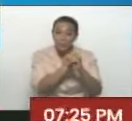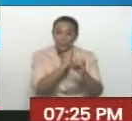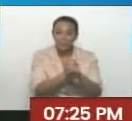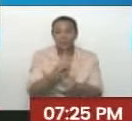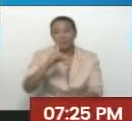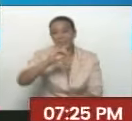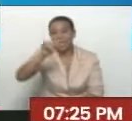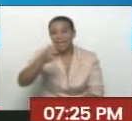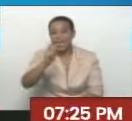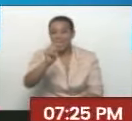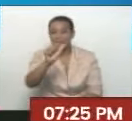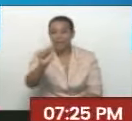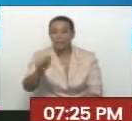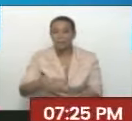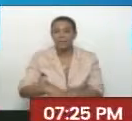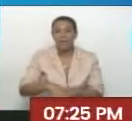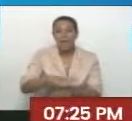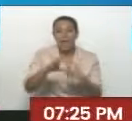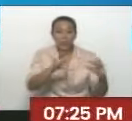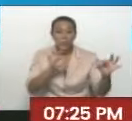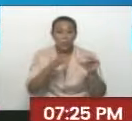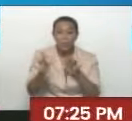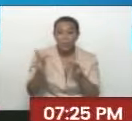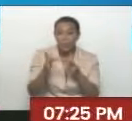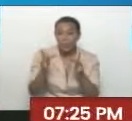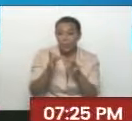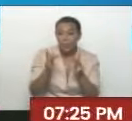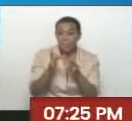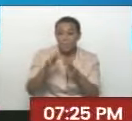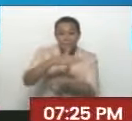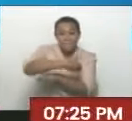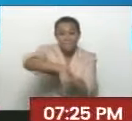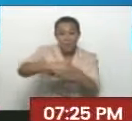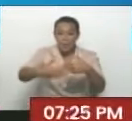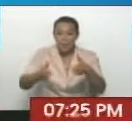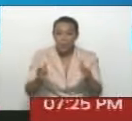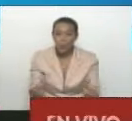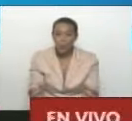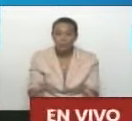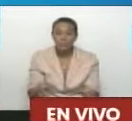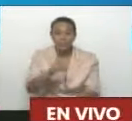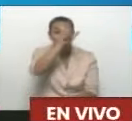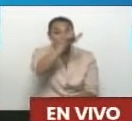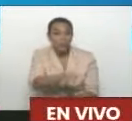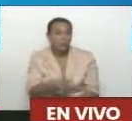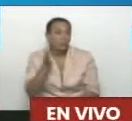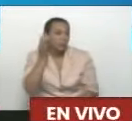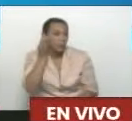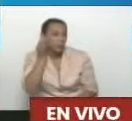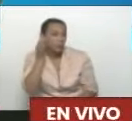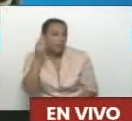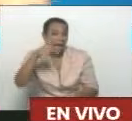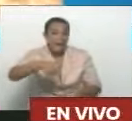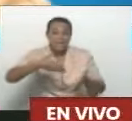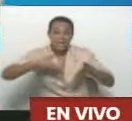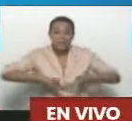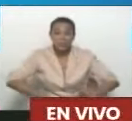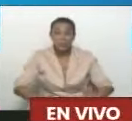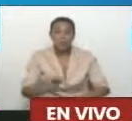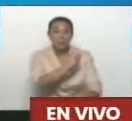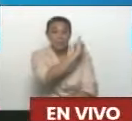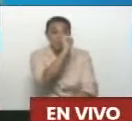Zona Digital, redes, calles, medios, paredes, con una periodista nacida en el